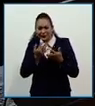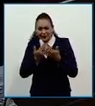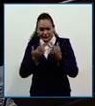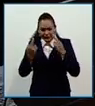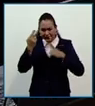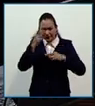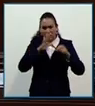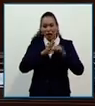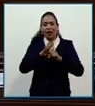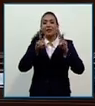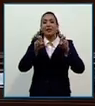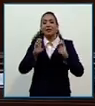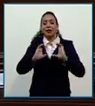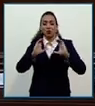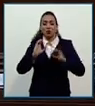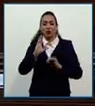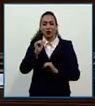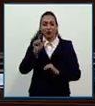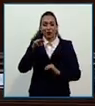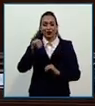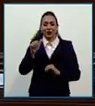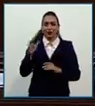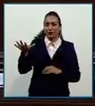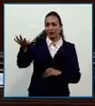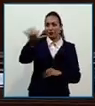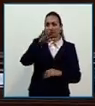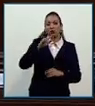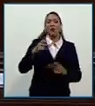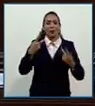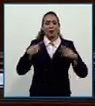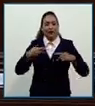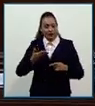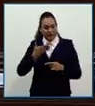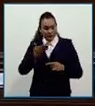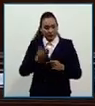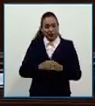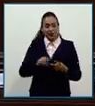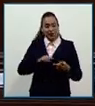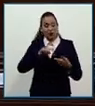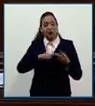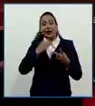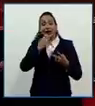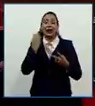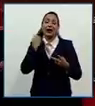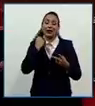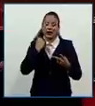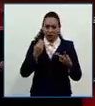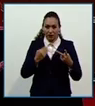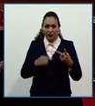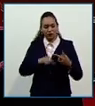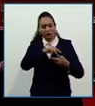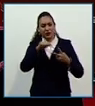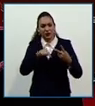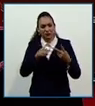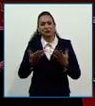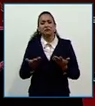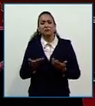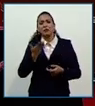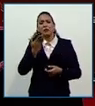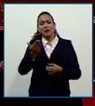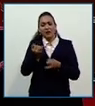asunto en materia medioambiental promovido por personas físicas y un amparo en revisión promovido por un colegio de abogados contra la omisión absoluta de emitir la